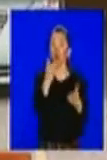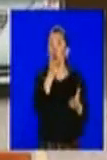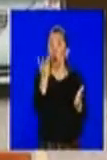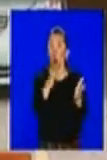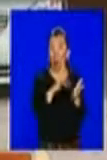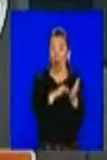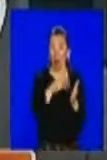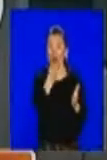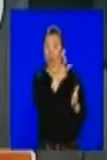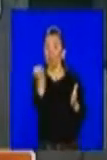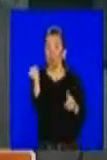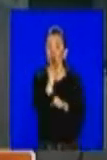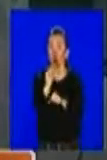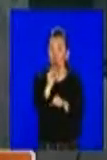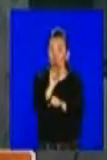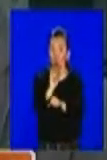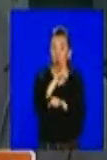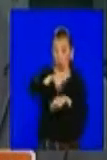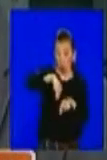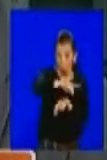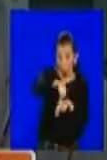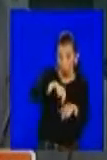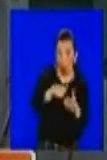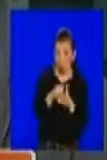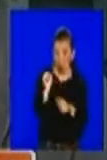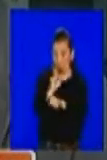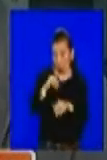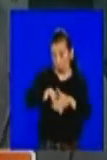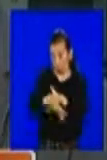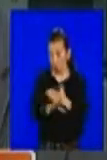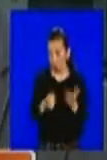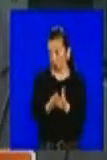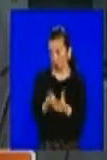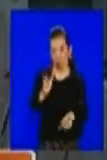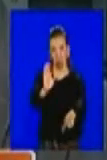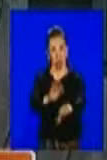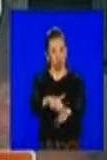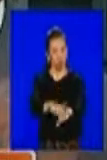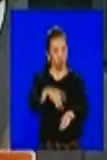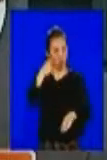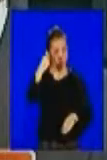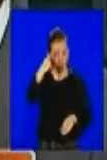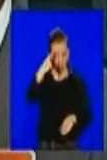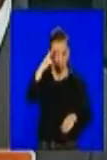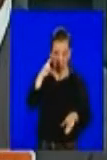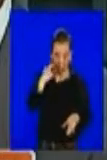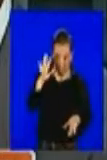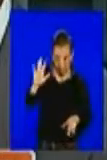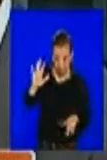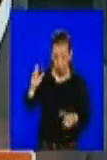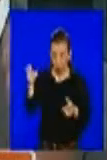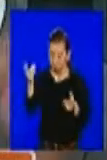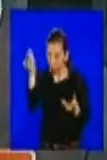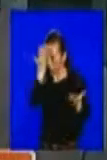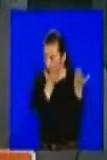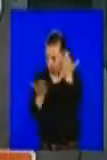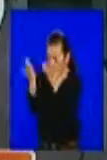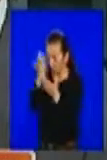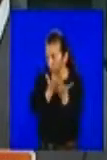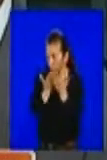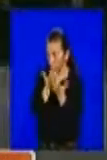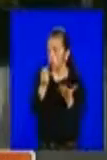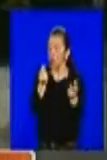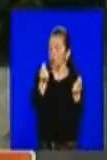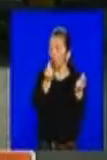venido manifestando el alto costo de los parqueaderos y el llamado que le estamos haciendo al gobierno nacional es primero revisemos las tarifas de los parqueaderos, revisemos si tienen